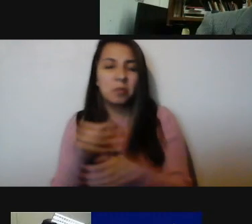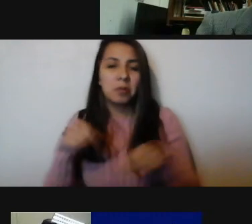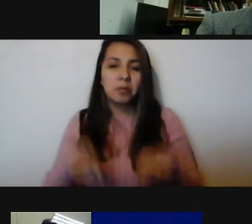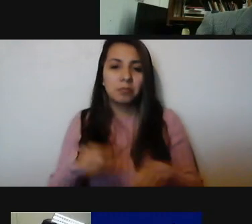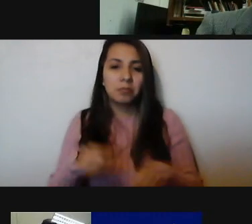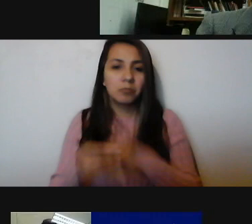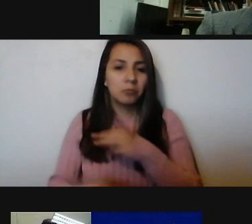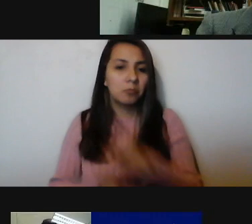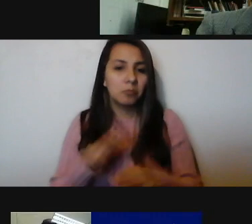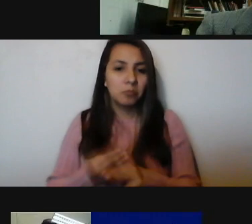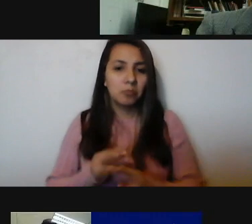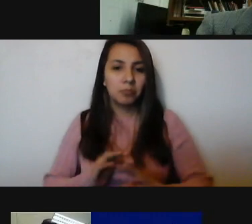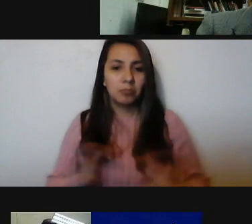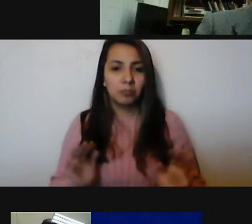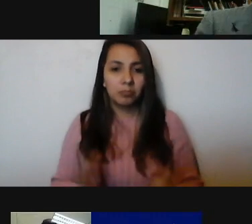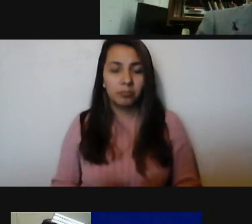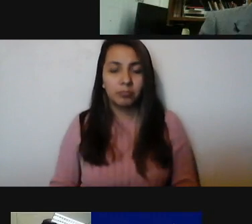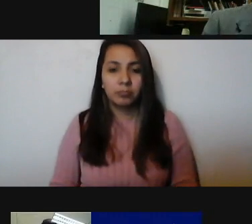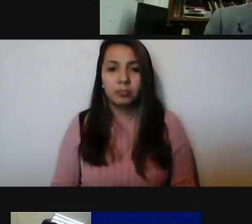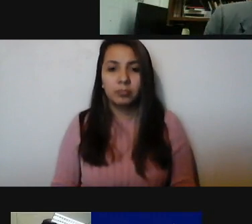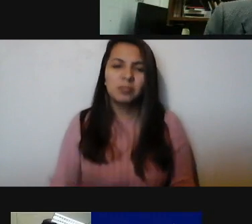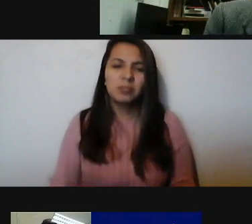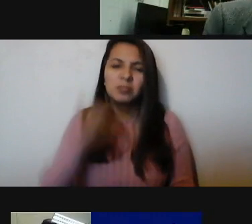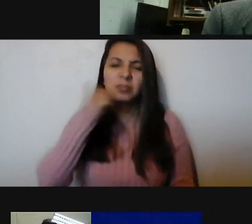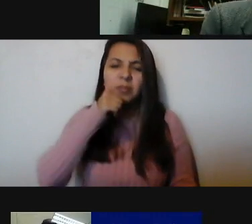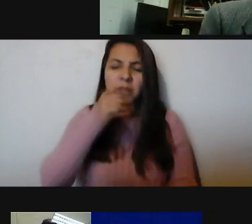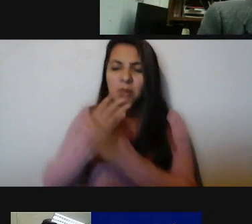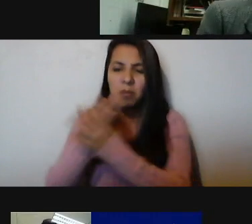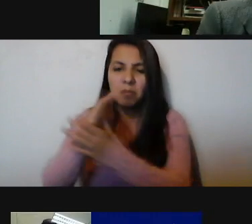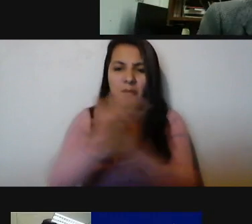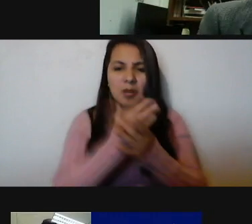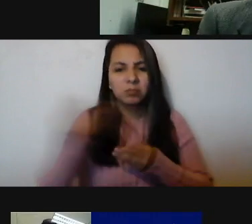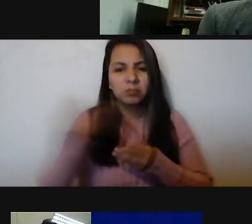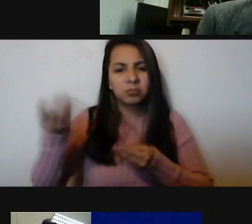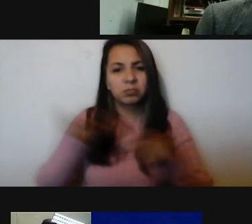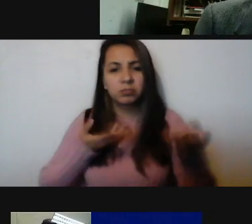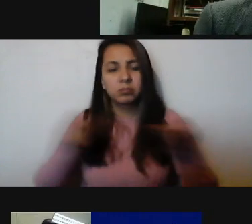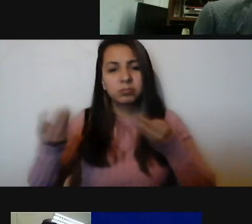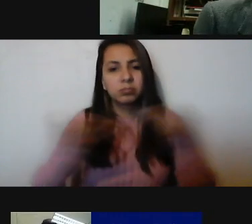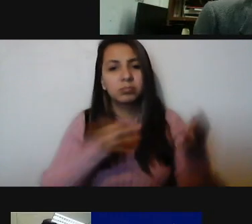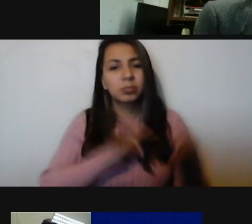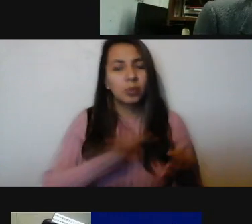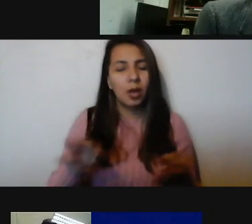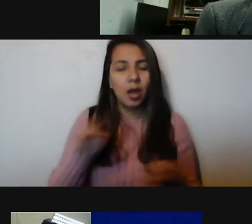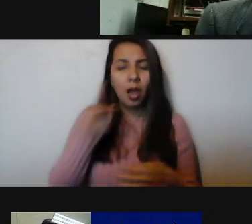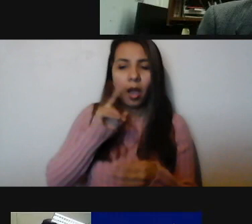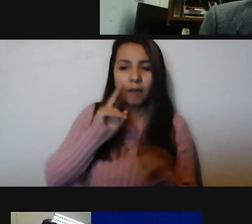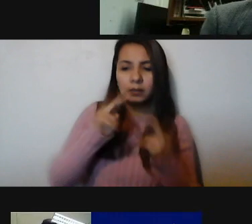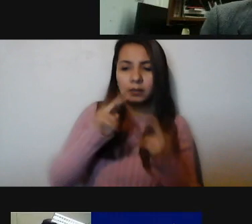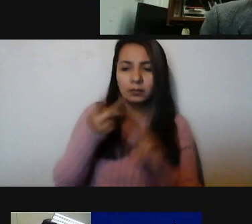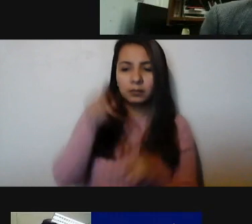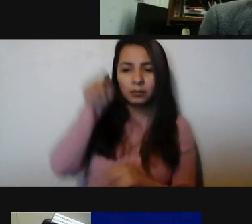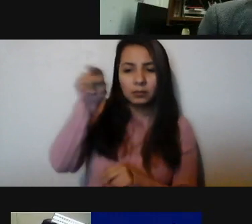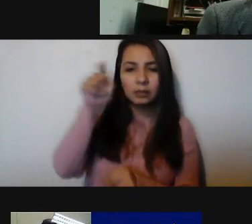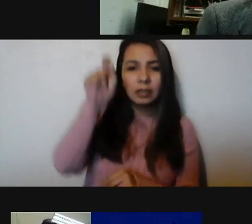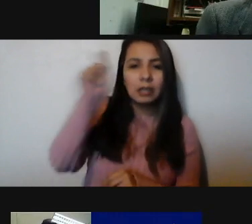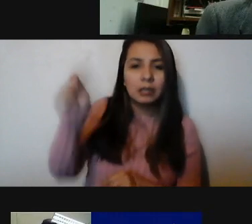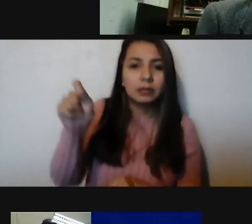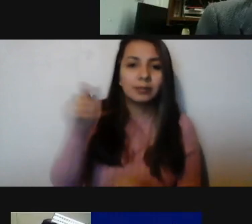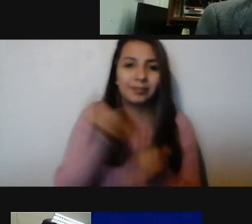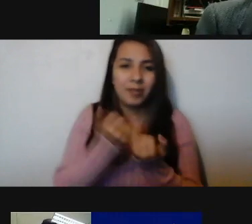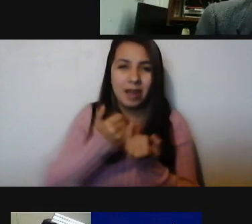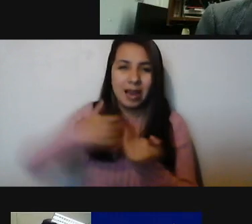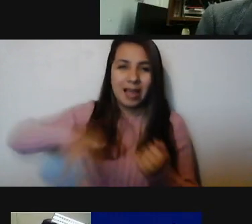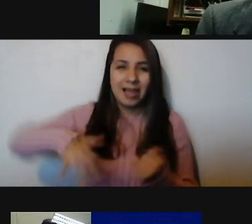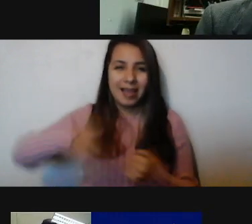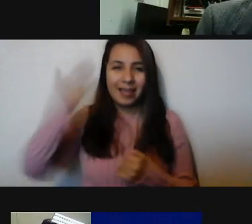cree que el estudio solo puede ser interpretado en este planeta? Muchos de los mecanismos se comparten. Y también podemos llevar